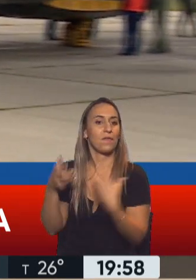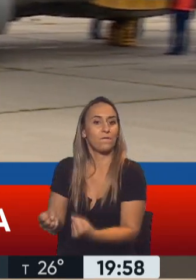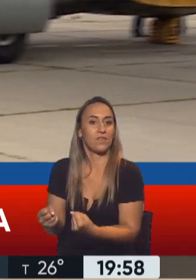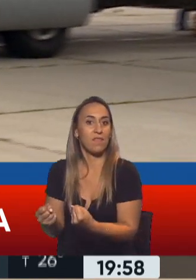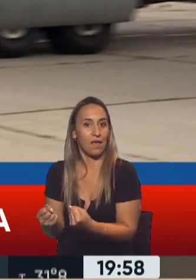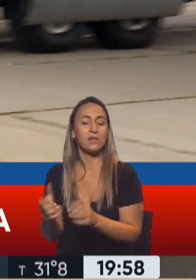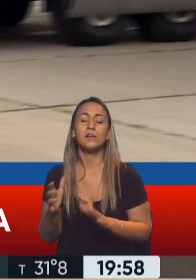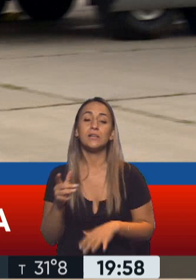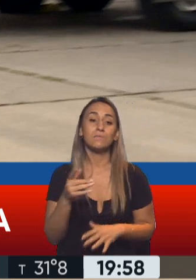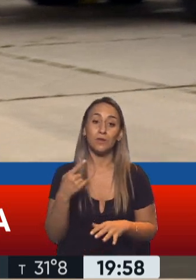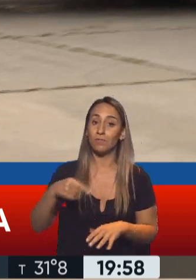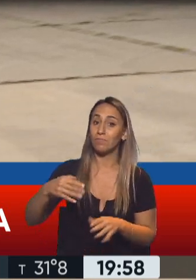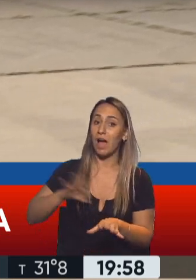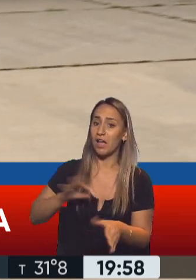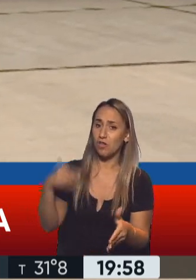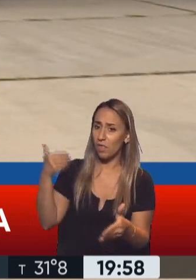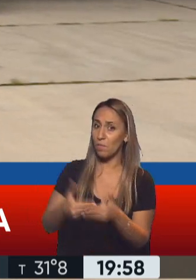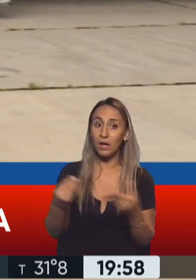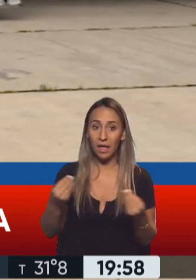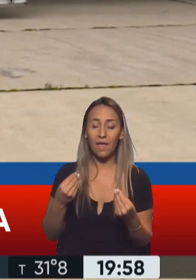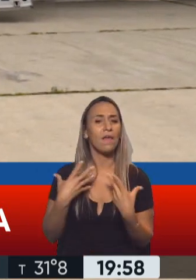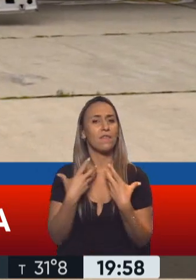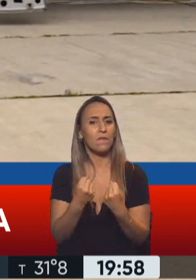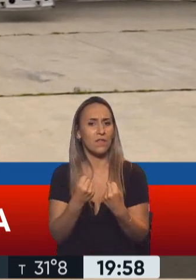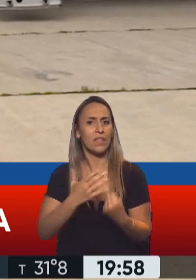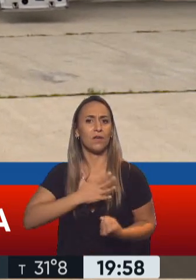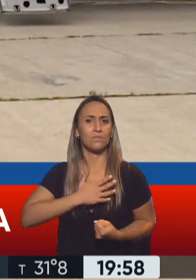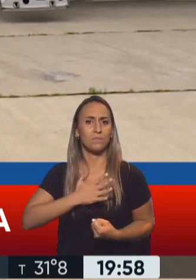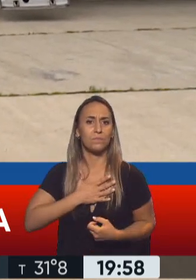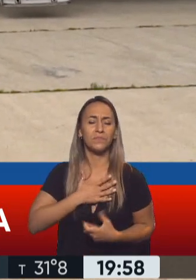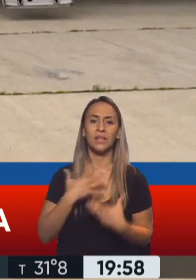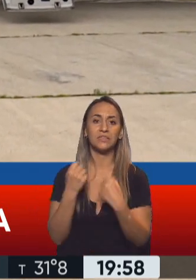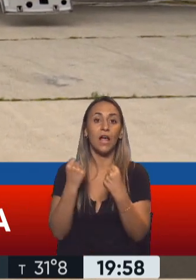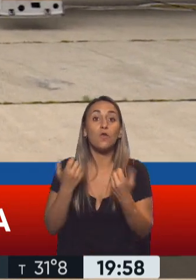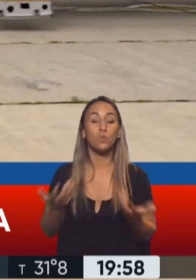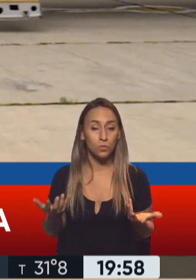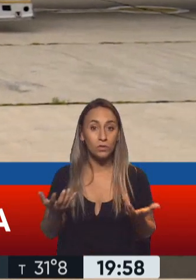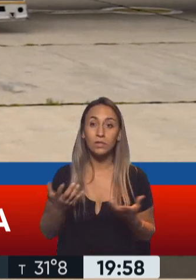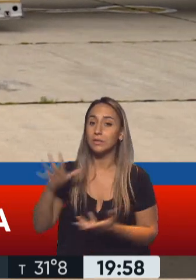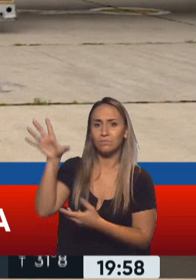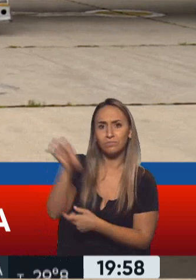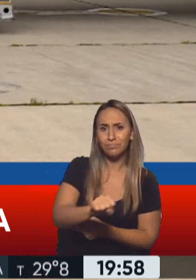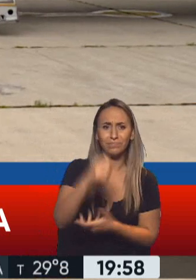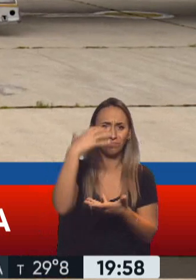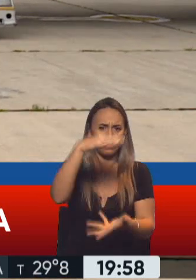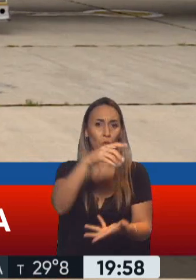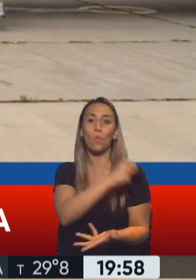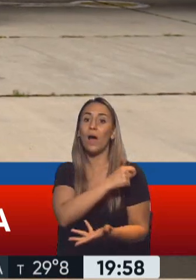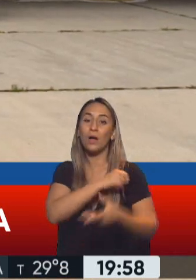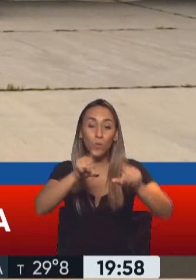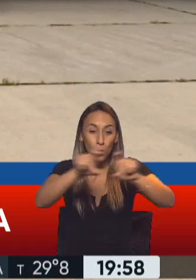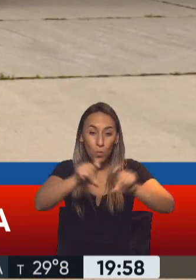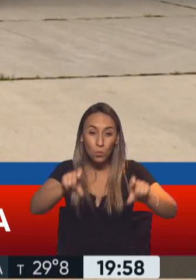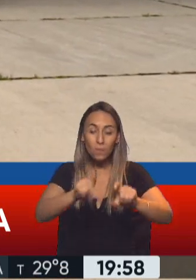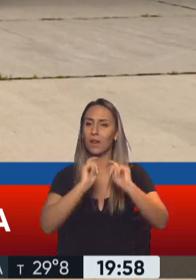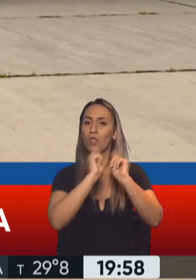ahora, años después, están defendiendo la soberanía sanitaria, trayendo la mayor cantidad de dotación de vacunas para donar a un